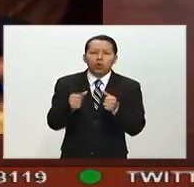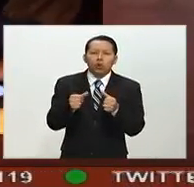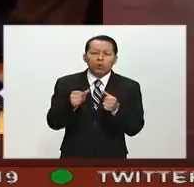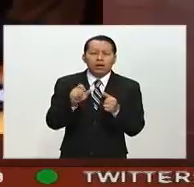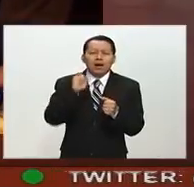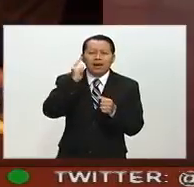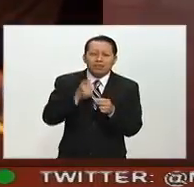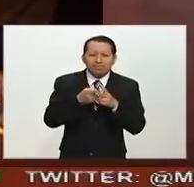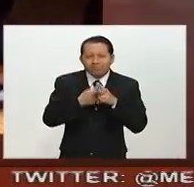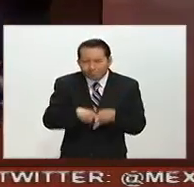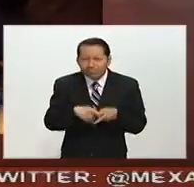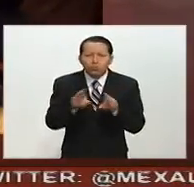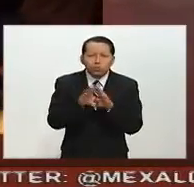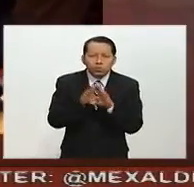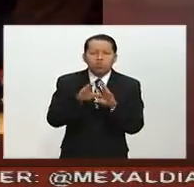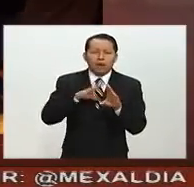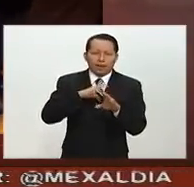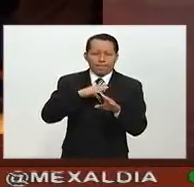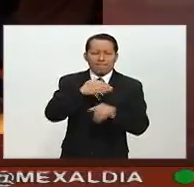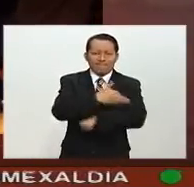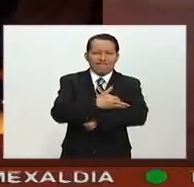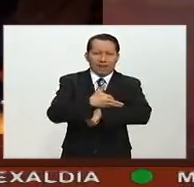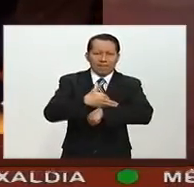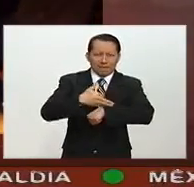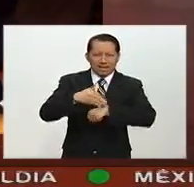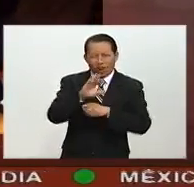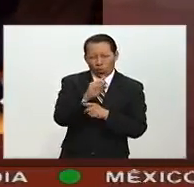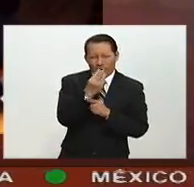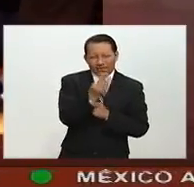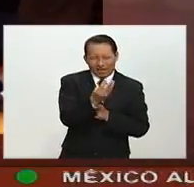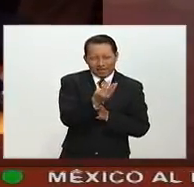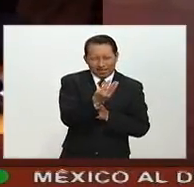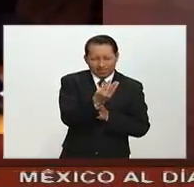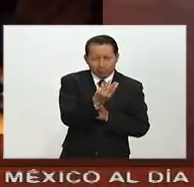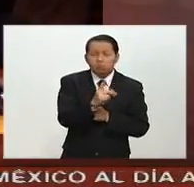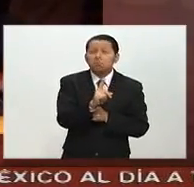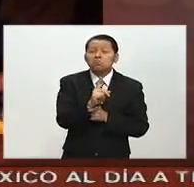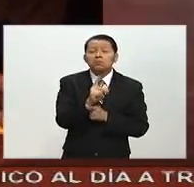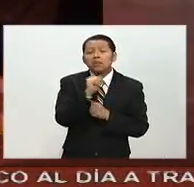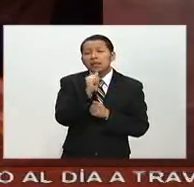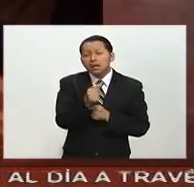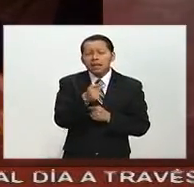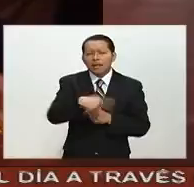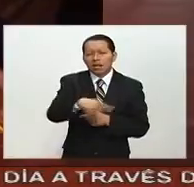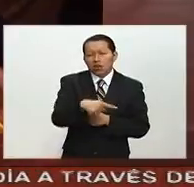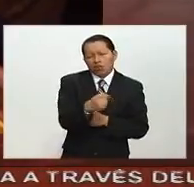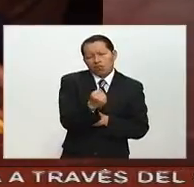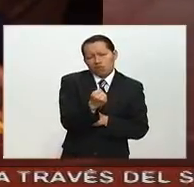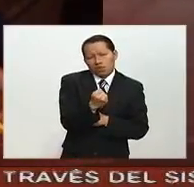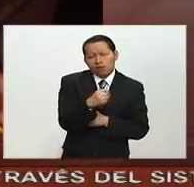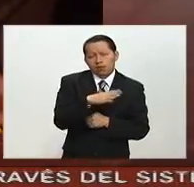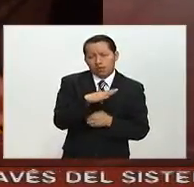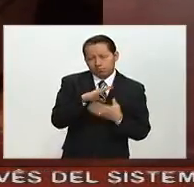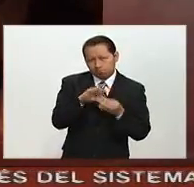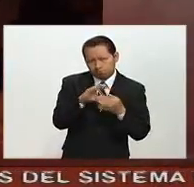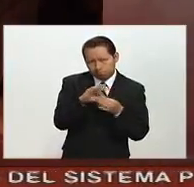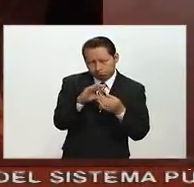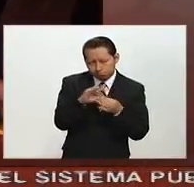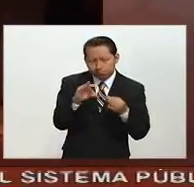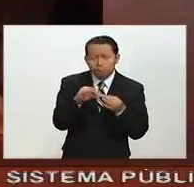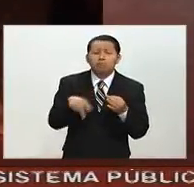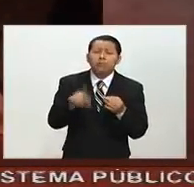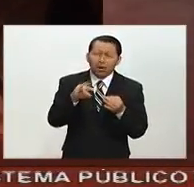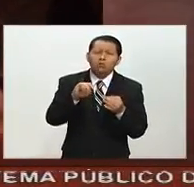iniciando procesos de reparación, por ejemplo, con las familias de los 43 ni nada. Ellos lo han sido muy explícitos en ese tema, pero sí hay